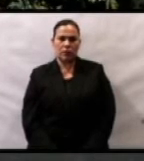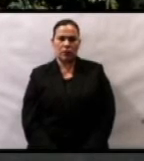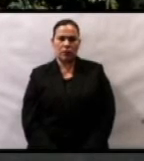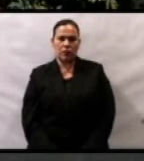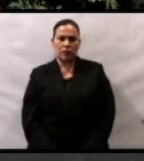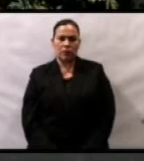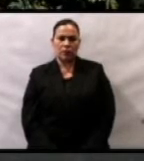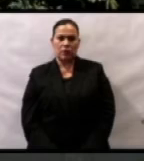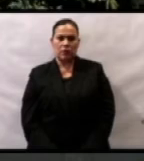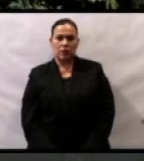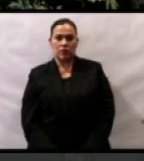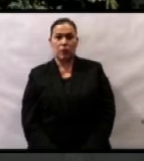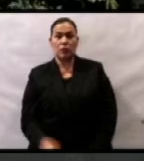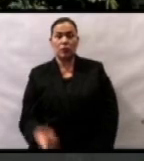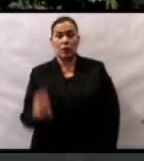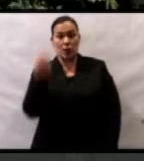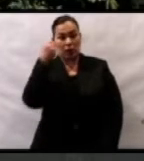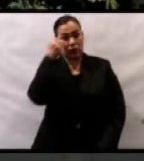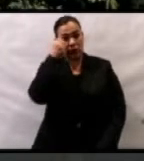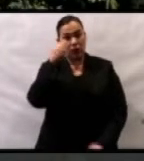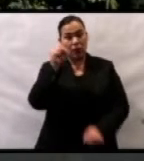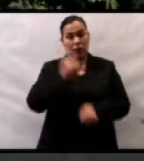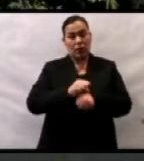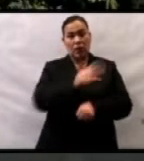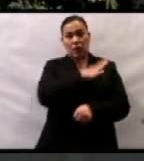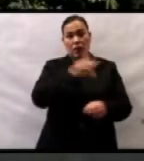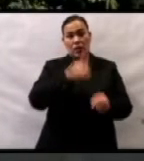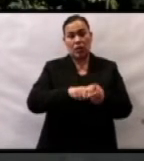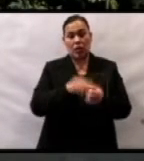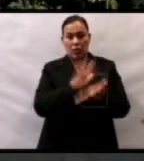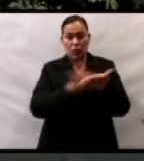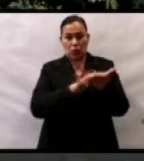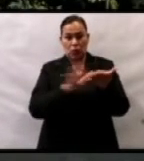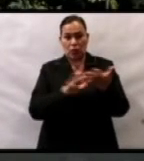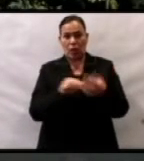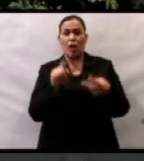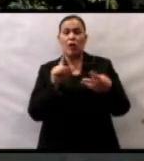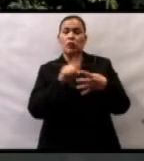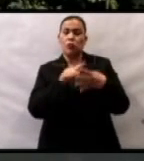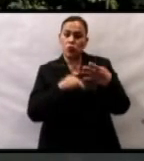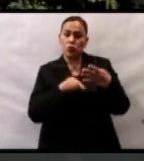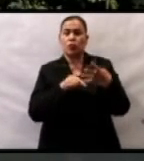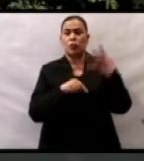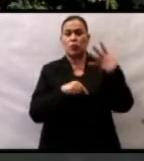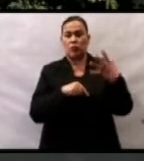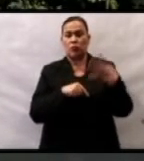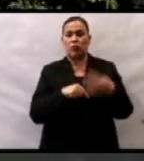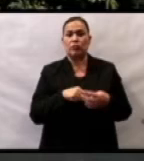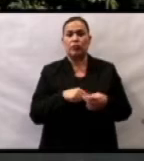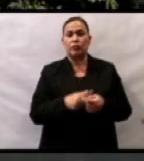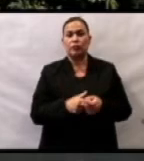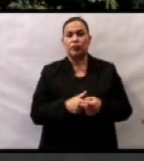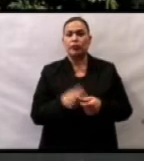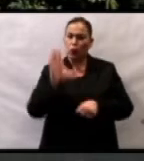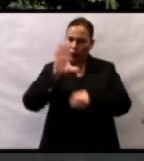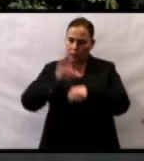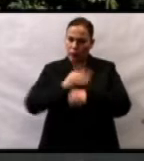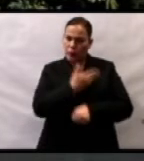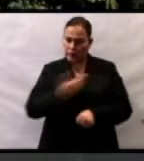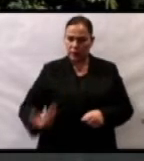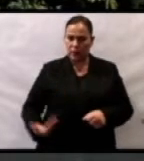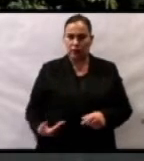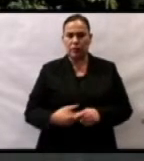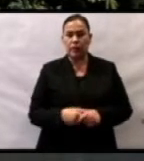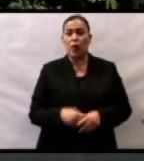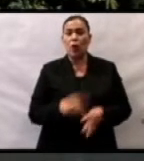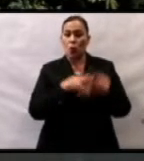Le solicito a la secretaria general de lectura el punto siguiente que corresponde al punto número. Sí, con su permiso, presidente. El